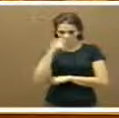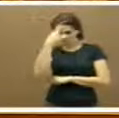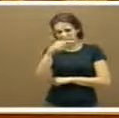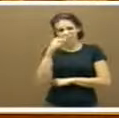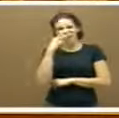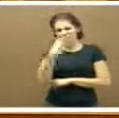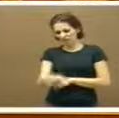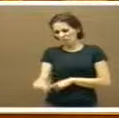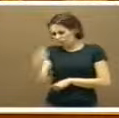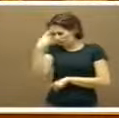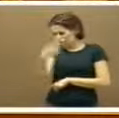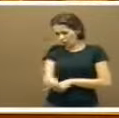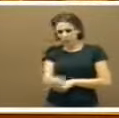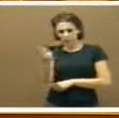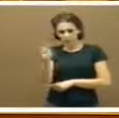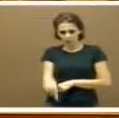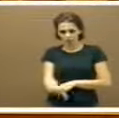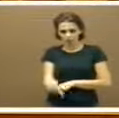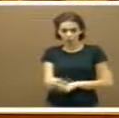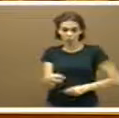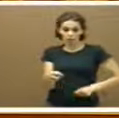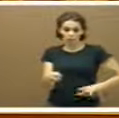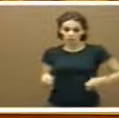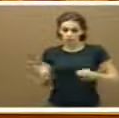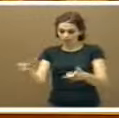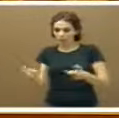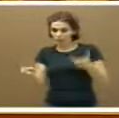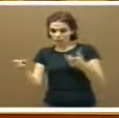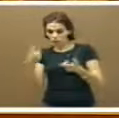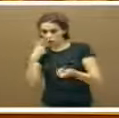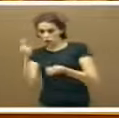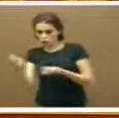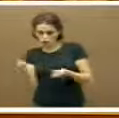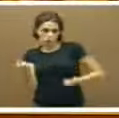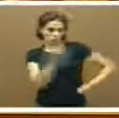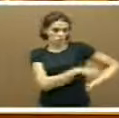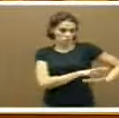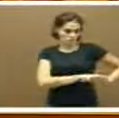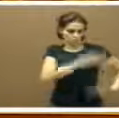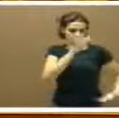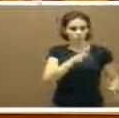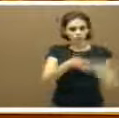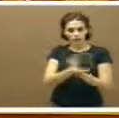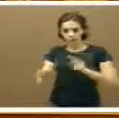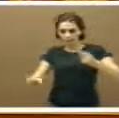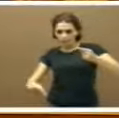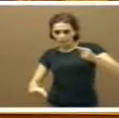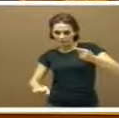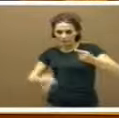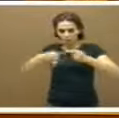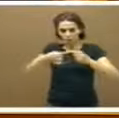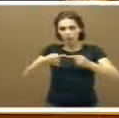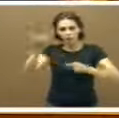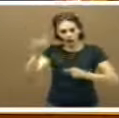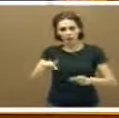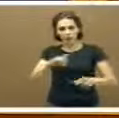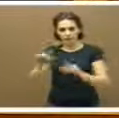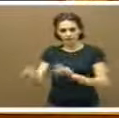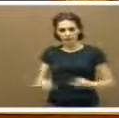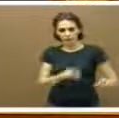chico, reduciendo los gastos y subiendo los ingresos. Y eso es lo que se ha hecho en esta región.